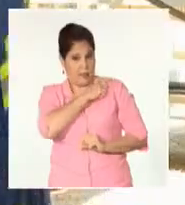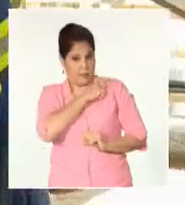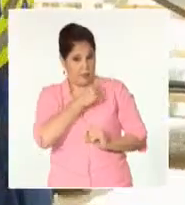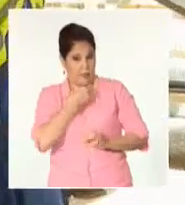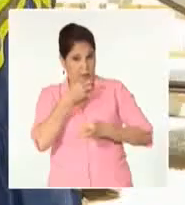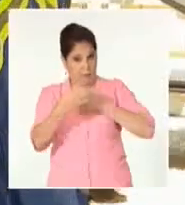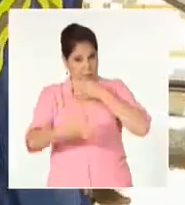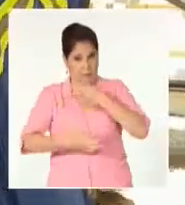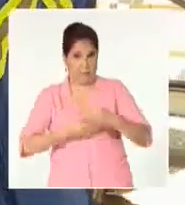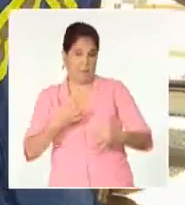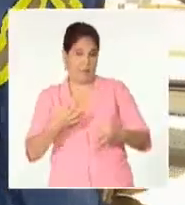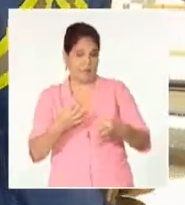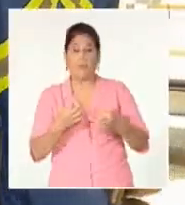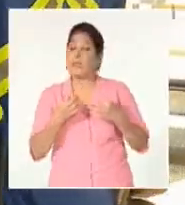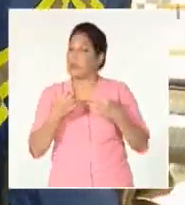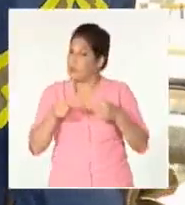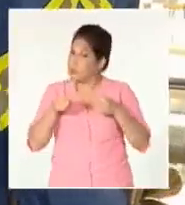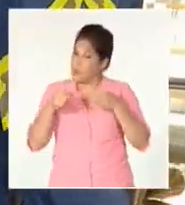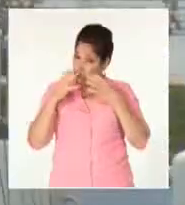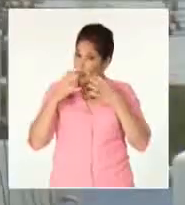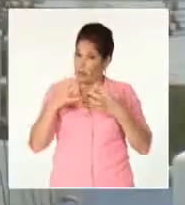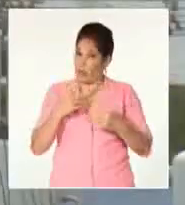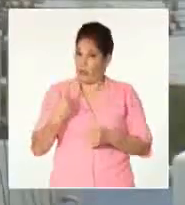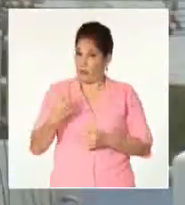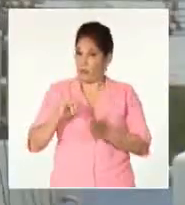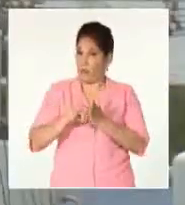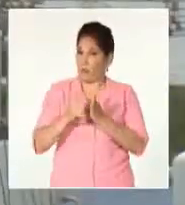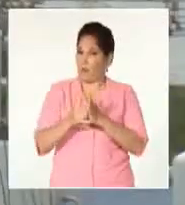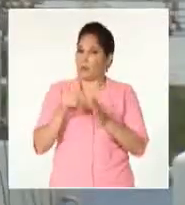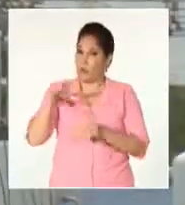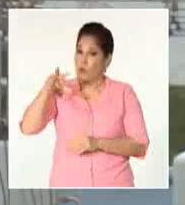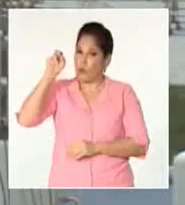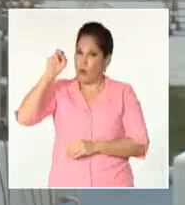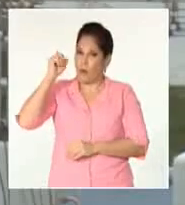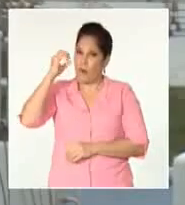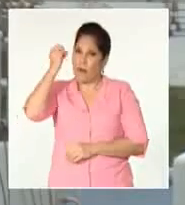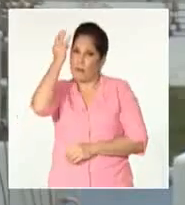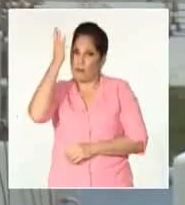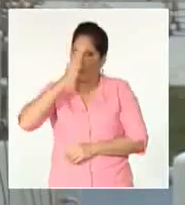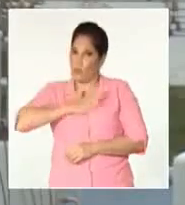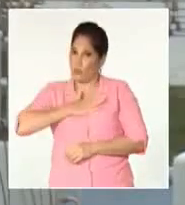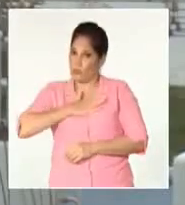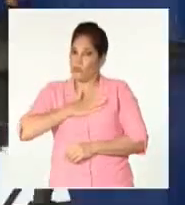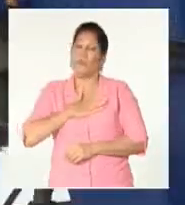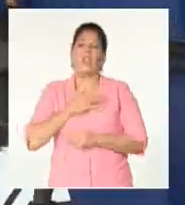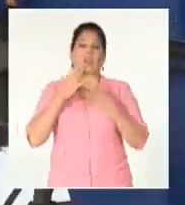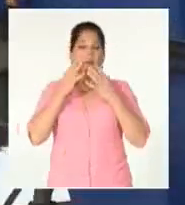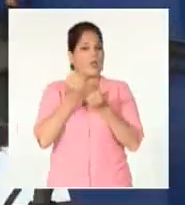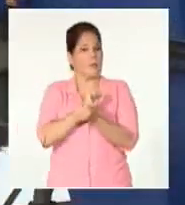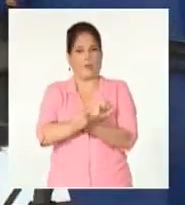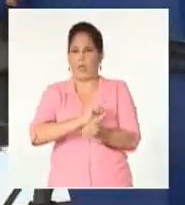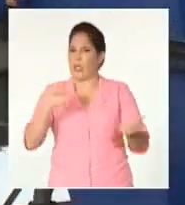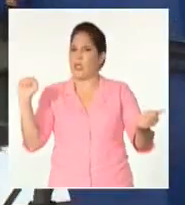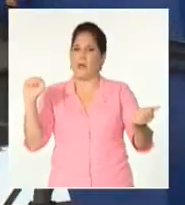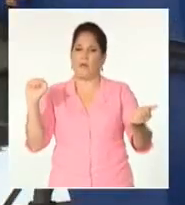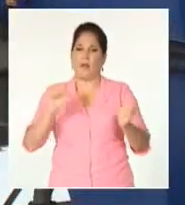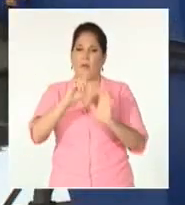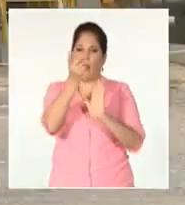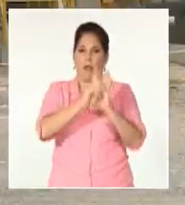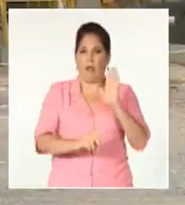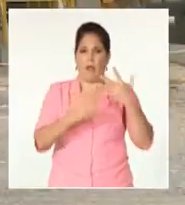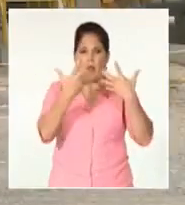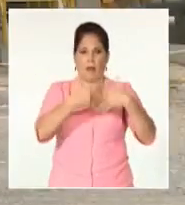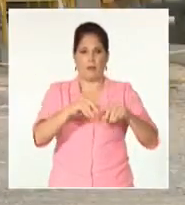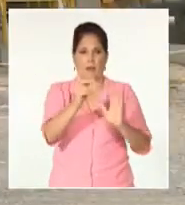resaltan cuánto representan estos proyectos para concretar soberanía energética en la generación